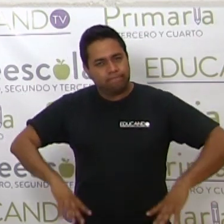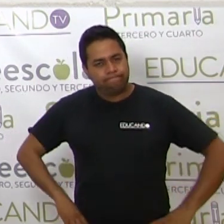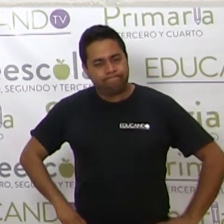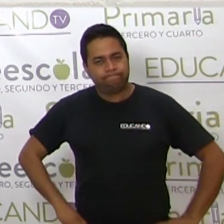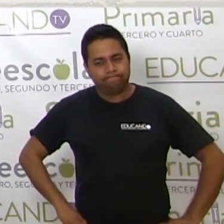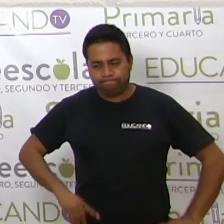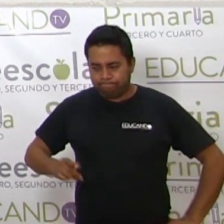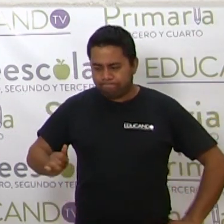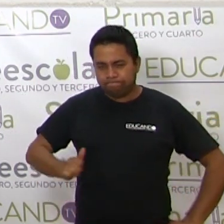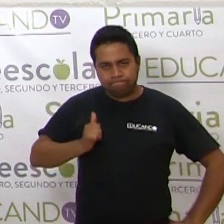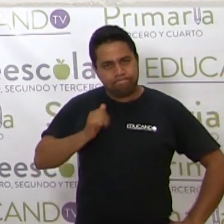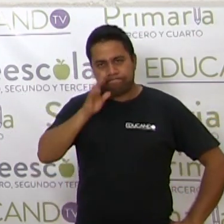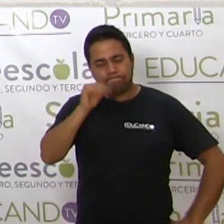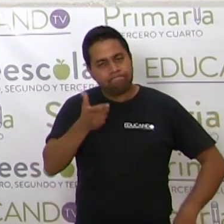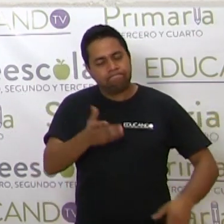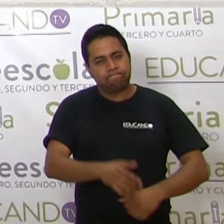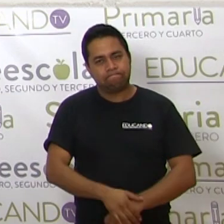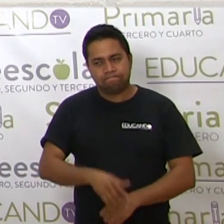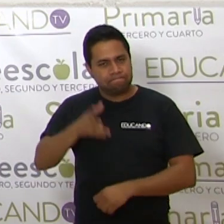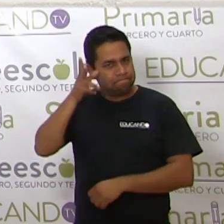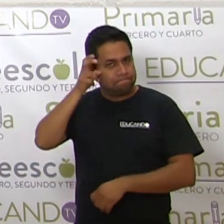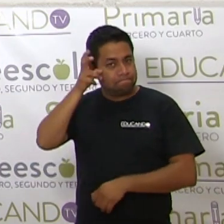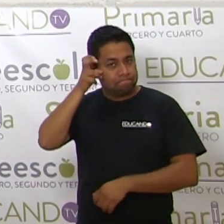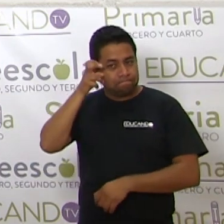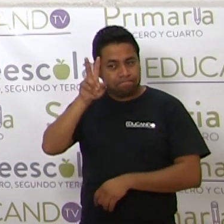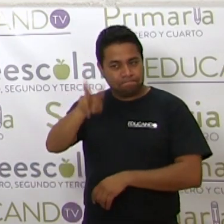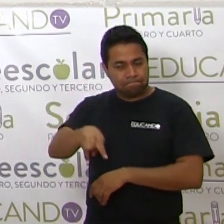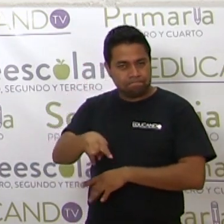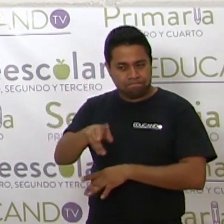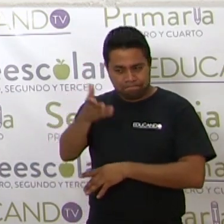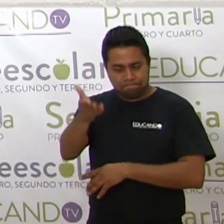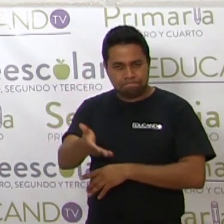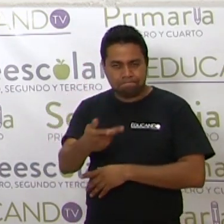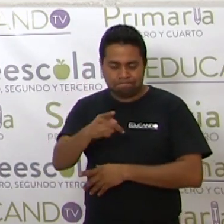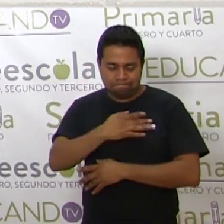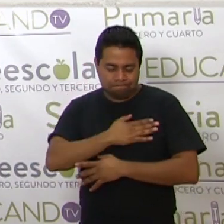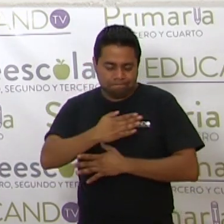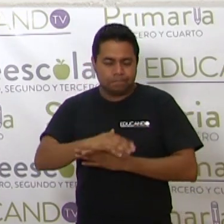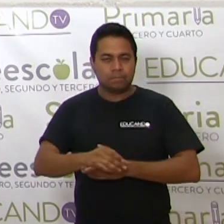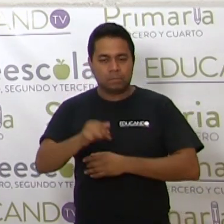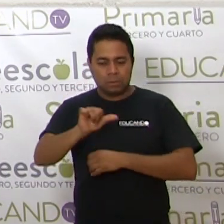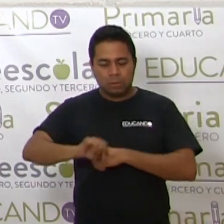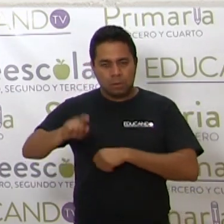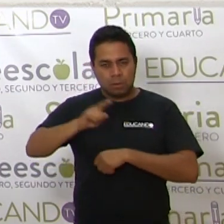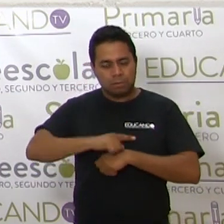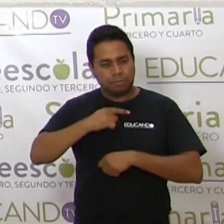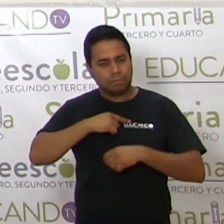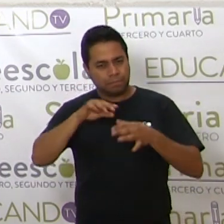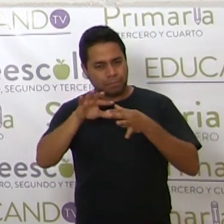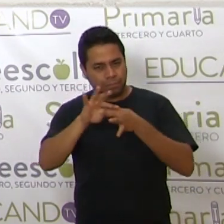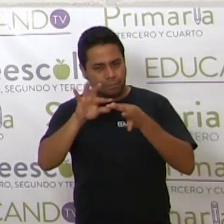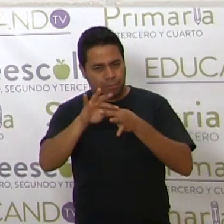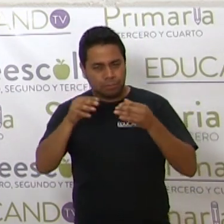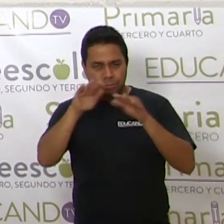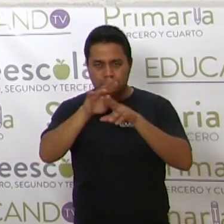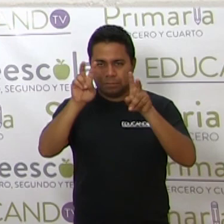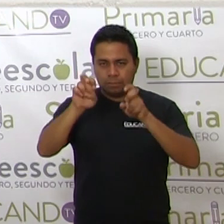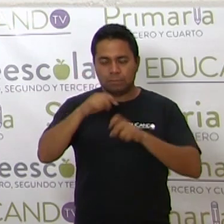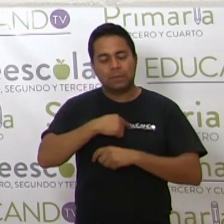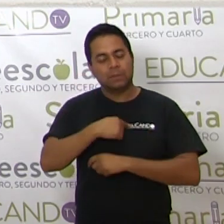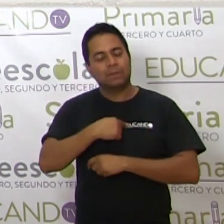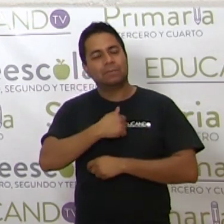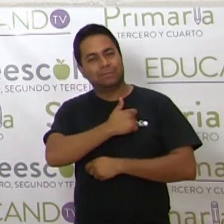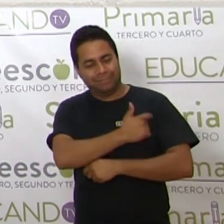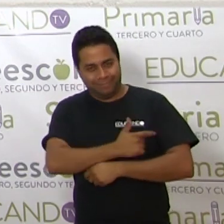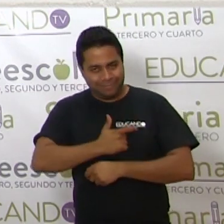se atreve en vidrios y allá la chiquilla pero bueno el día de hoy yo les quiero hablar de un tema que a mí me gusta